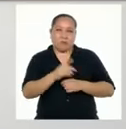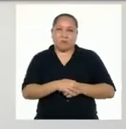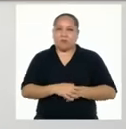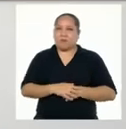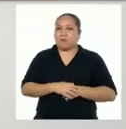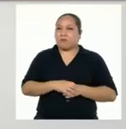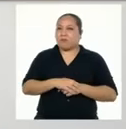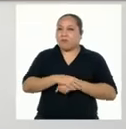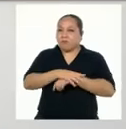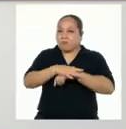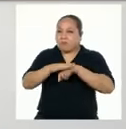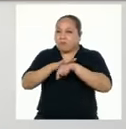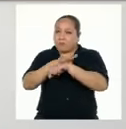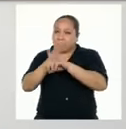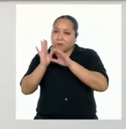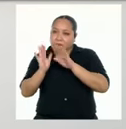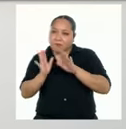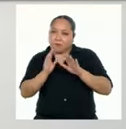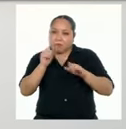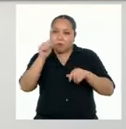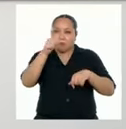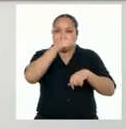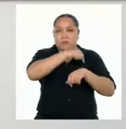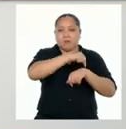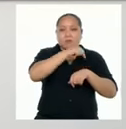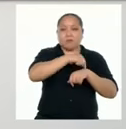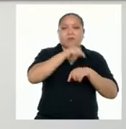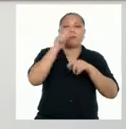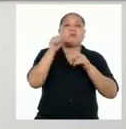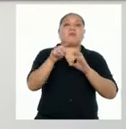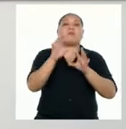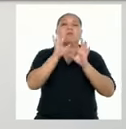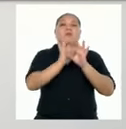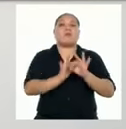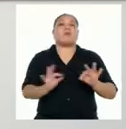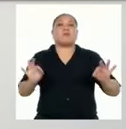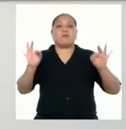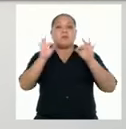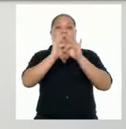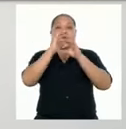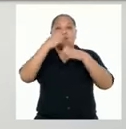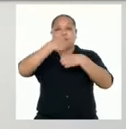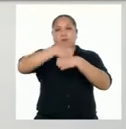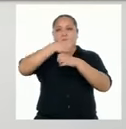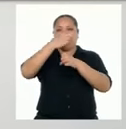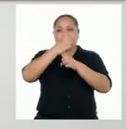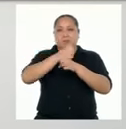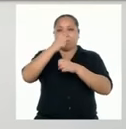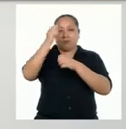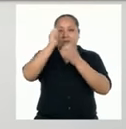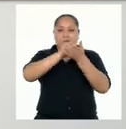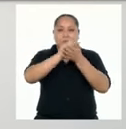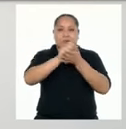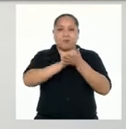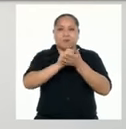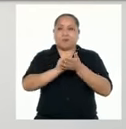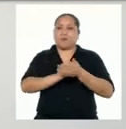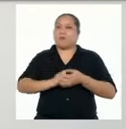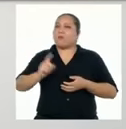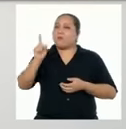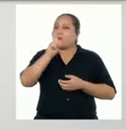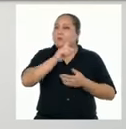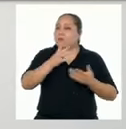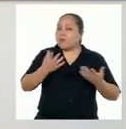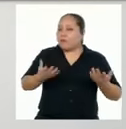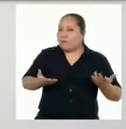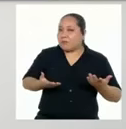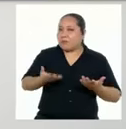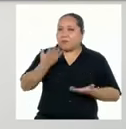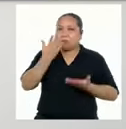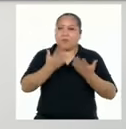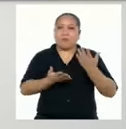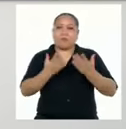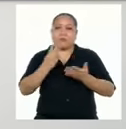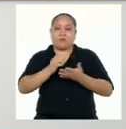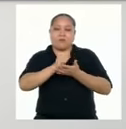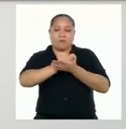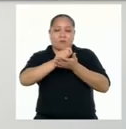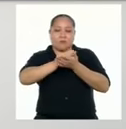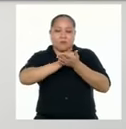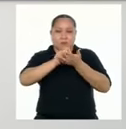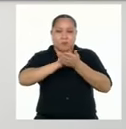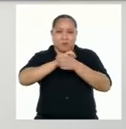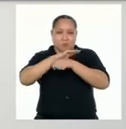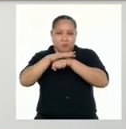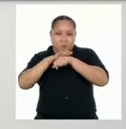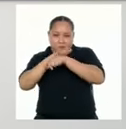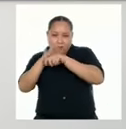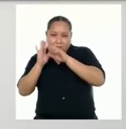La planificación es un momento clave en la creación del texto. Si no hubiera una